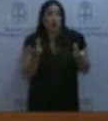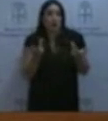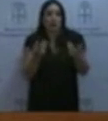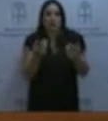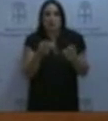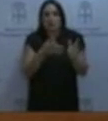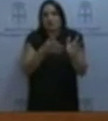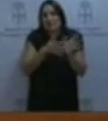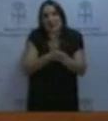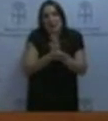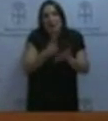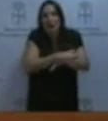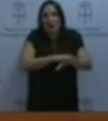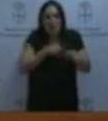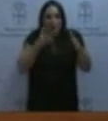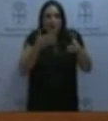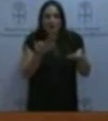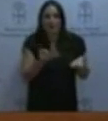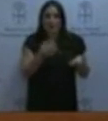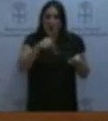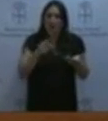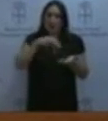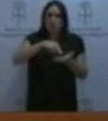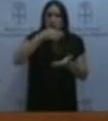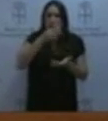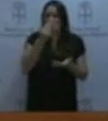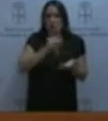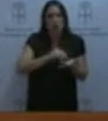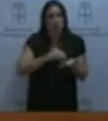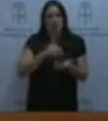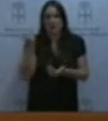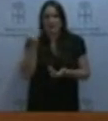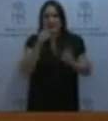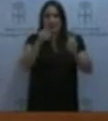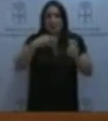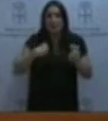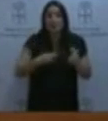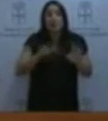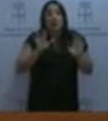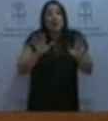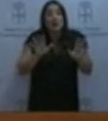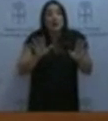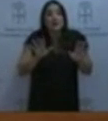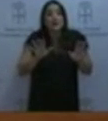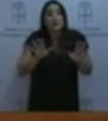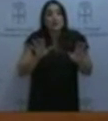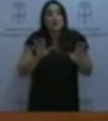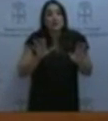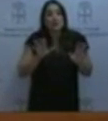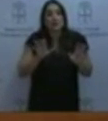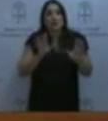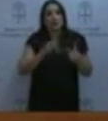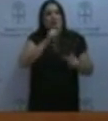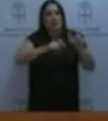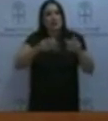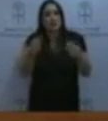Gobierno. Es una cuestión que se ha traído a esta Cámara también de forma reiterada y para la cual existen muchas